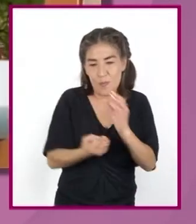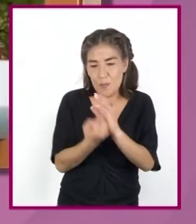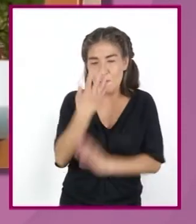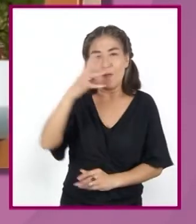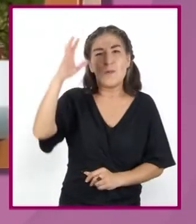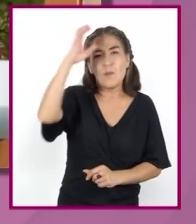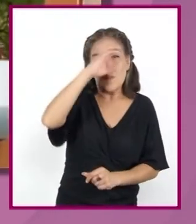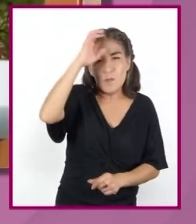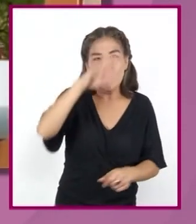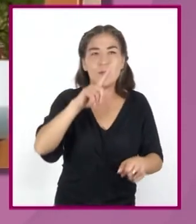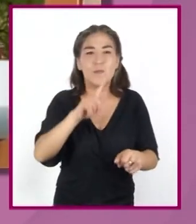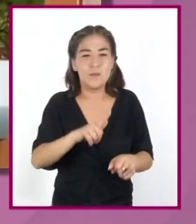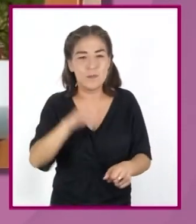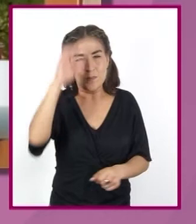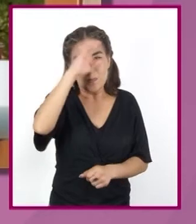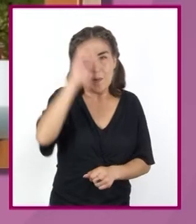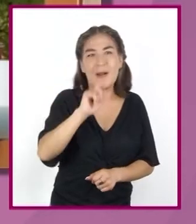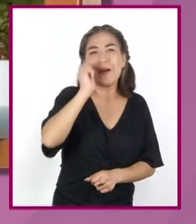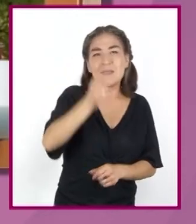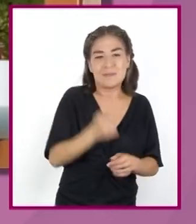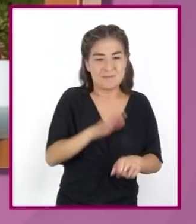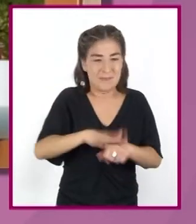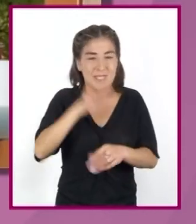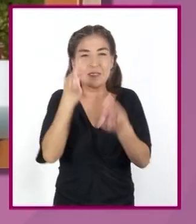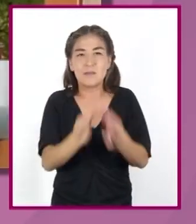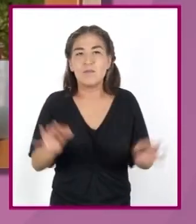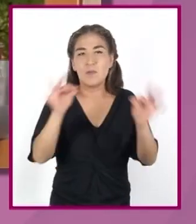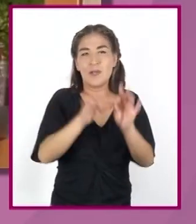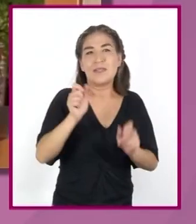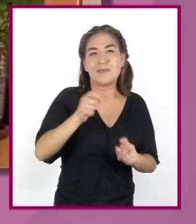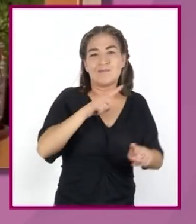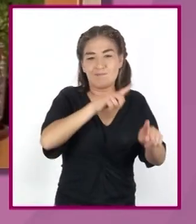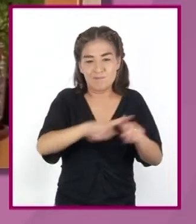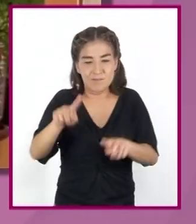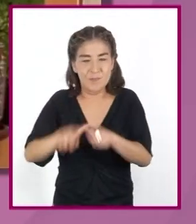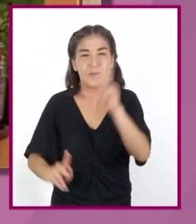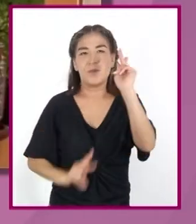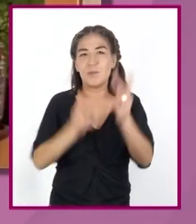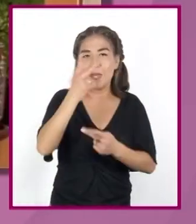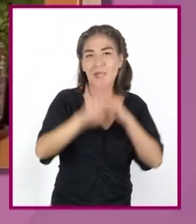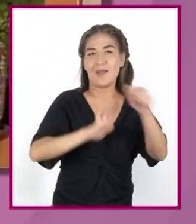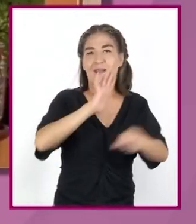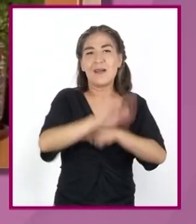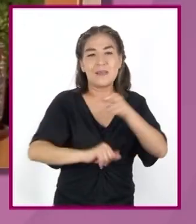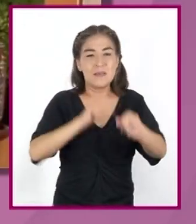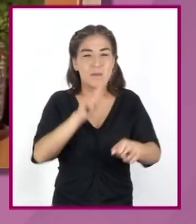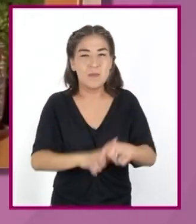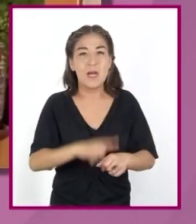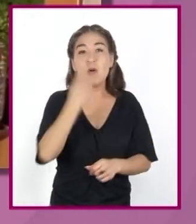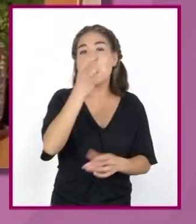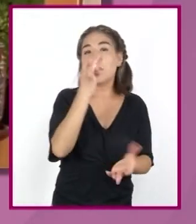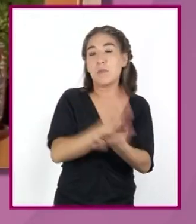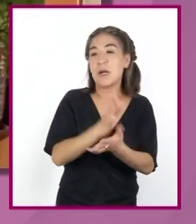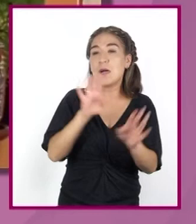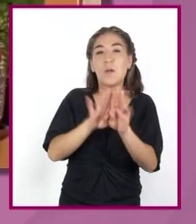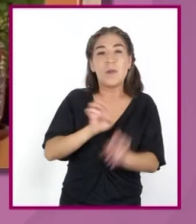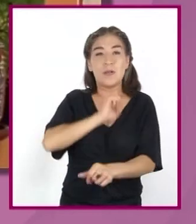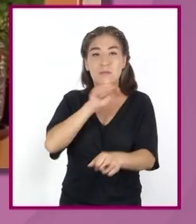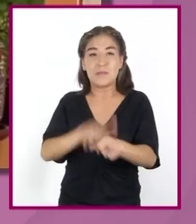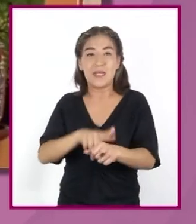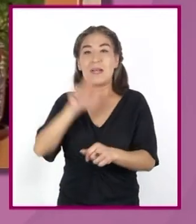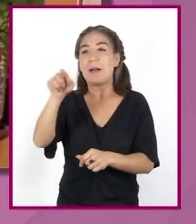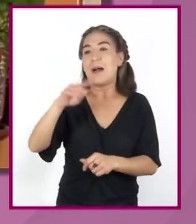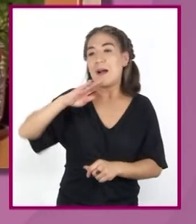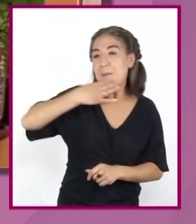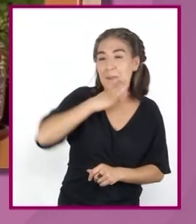sociedad sobre la importancia de esa diversidad biológica, no nada más como las especies solas, pues si el